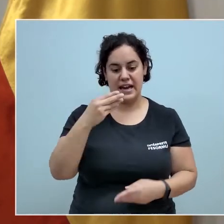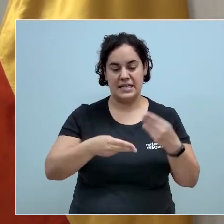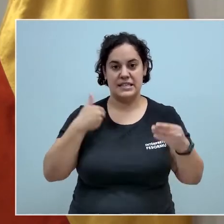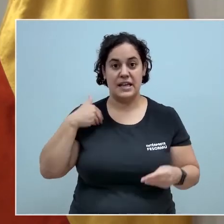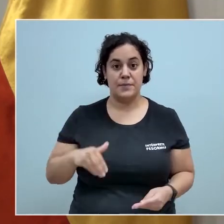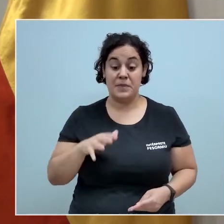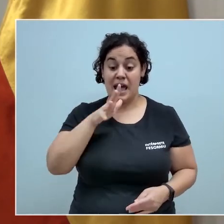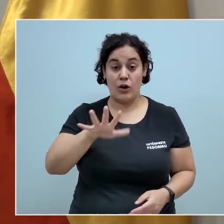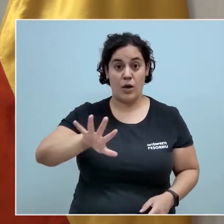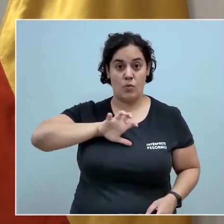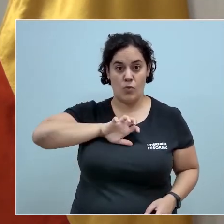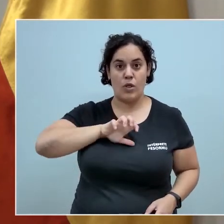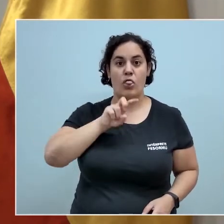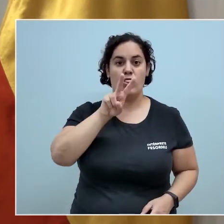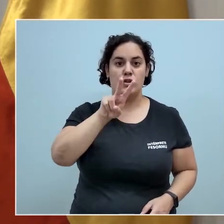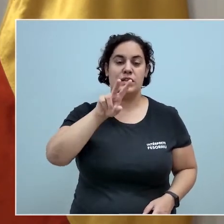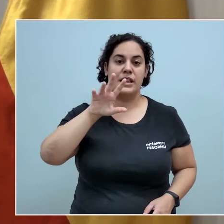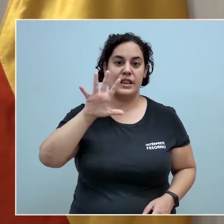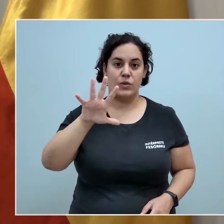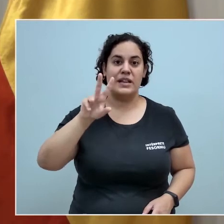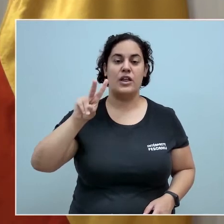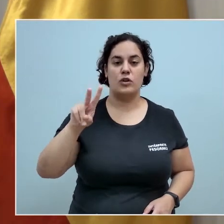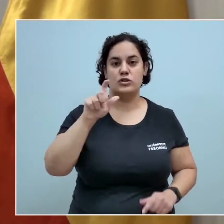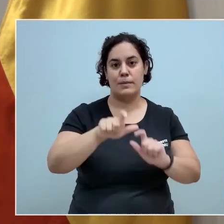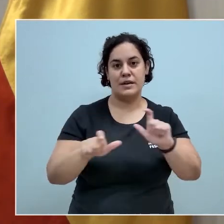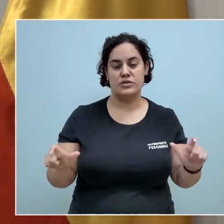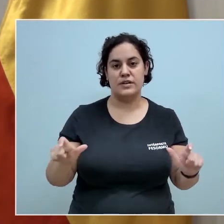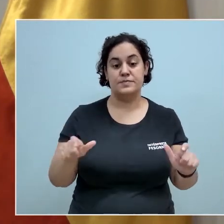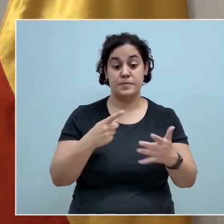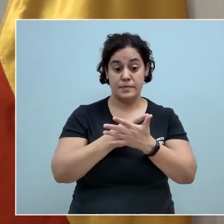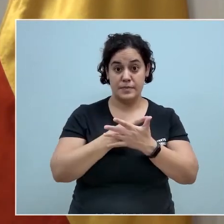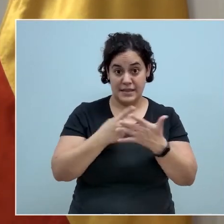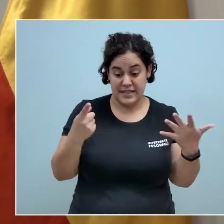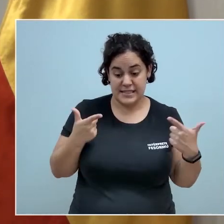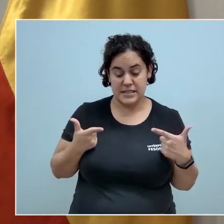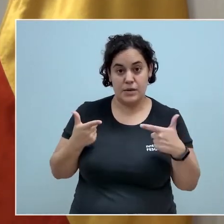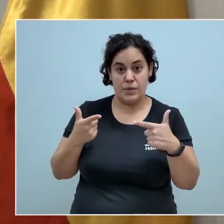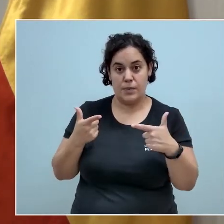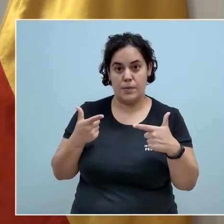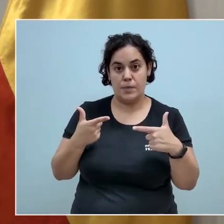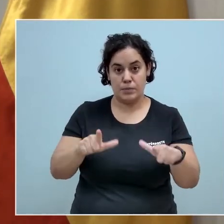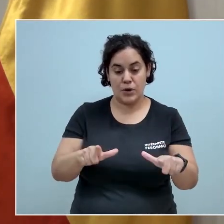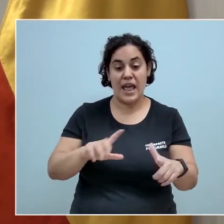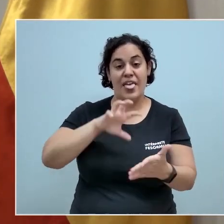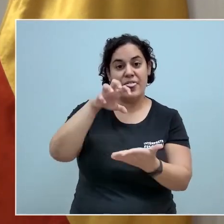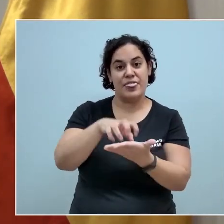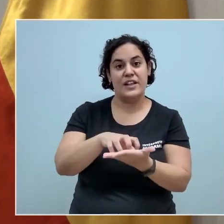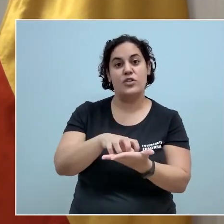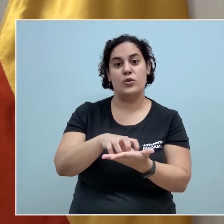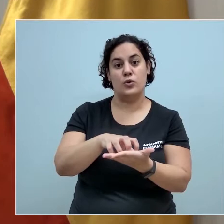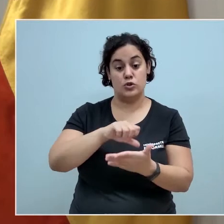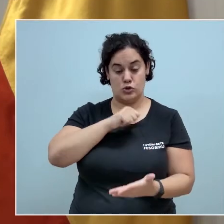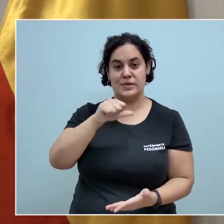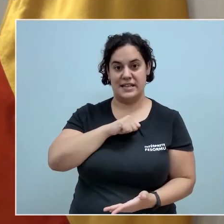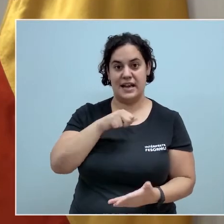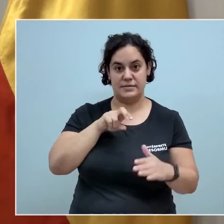de casos activos asciende a 252 personas. 16 se encuentran ingresadas en centros hospitalarios y una de